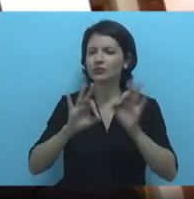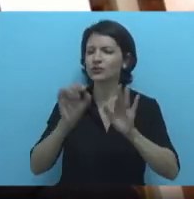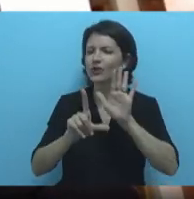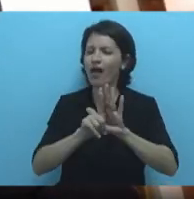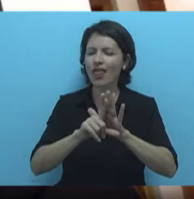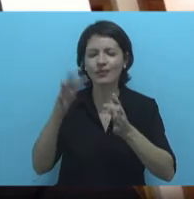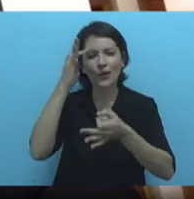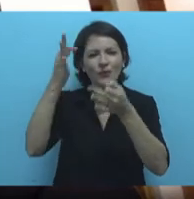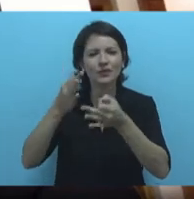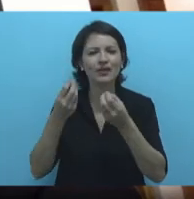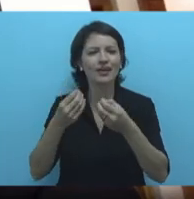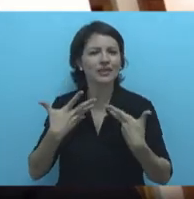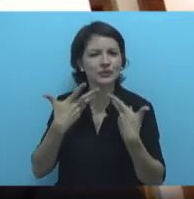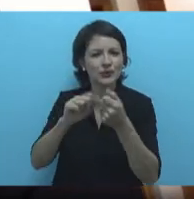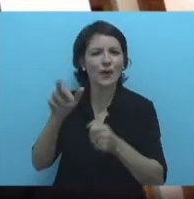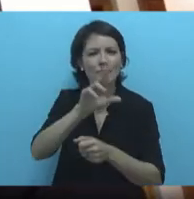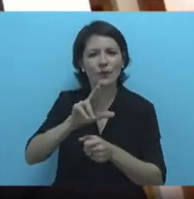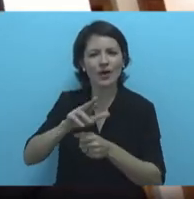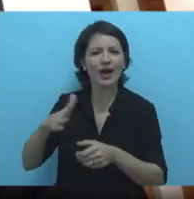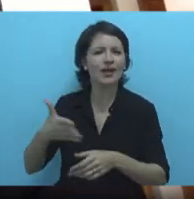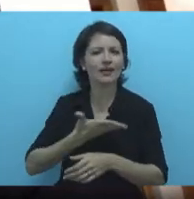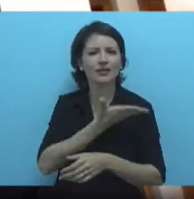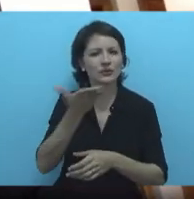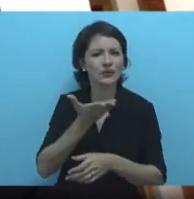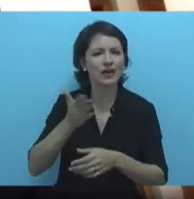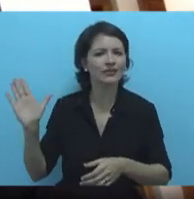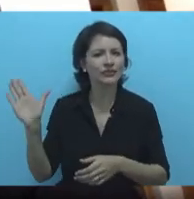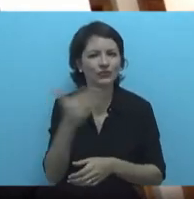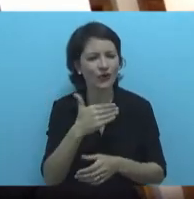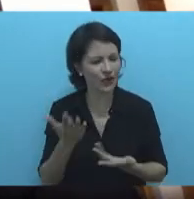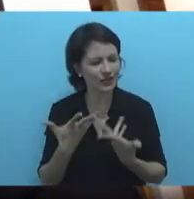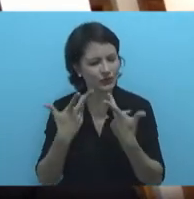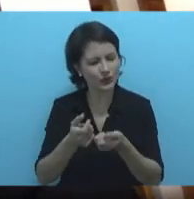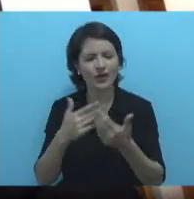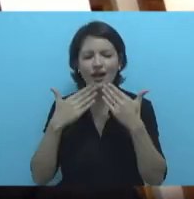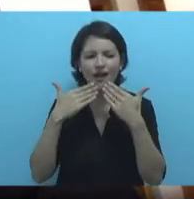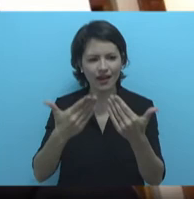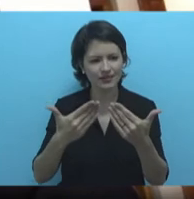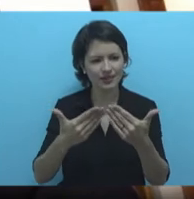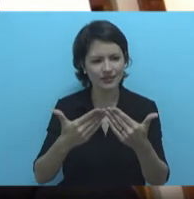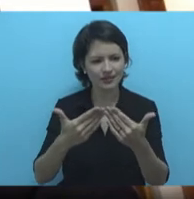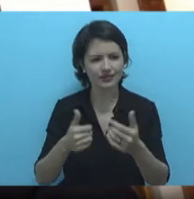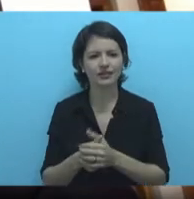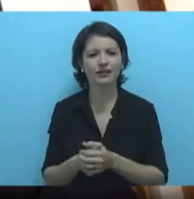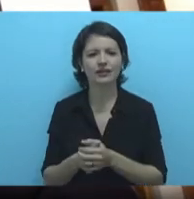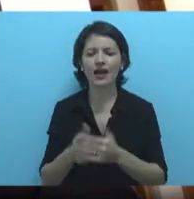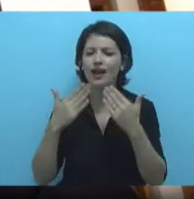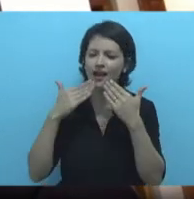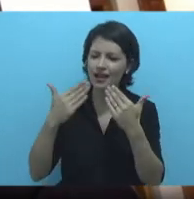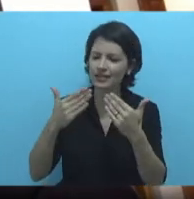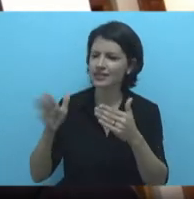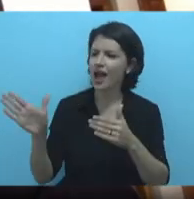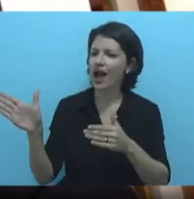de la sociedad de la provincia de santa fe agradeciéndole mucho fundamentalmente a todos quienes